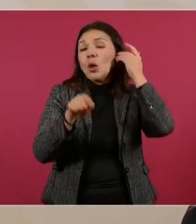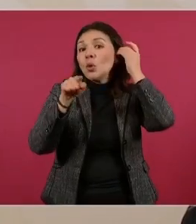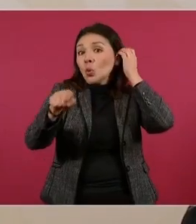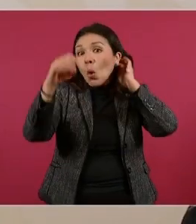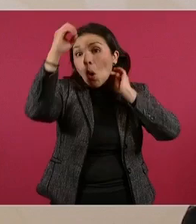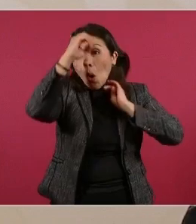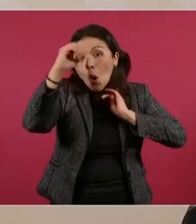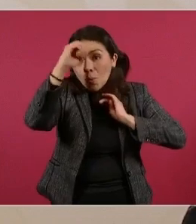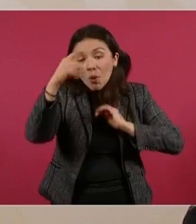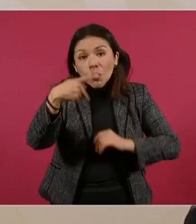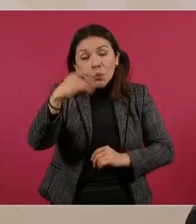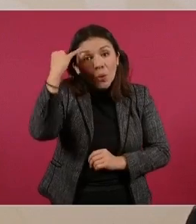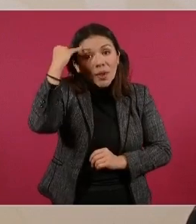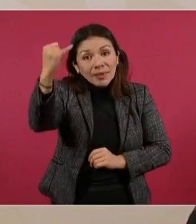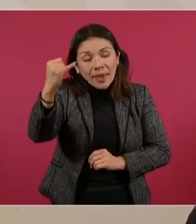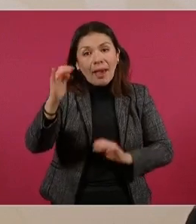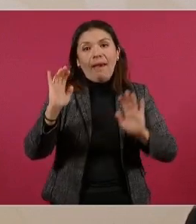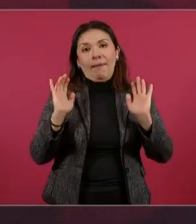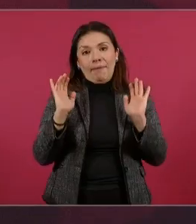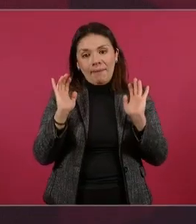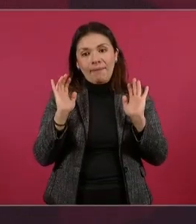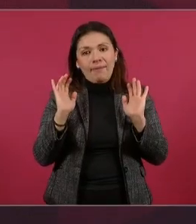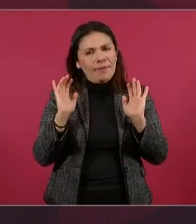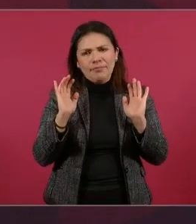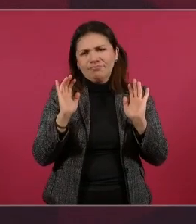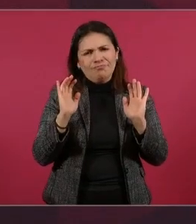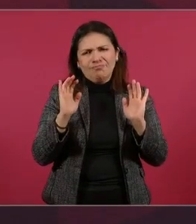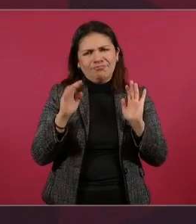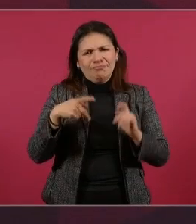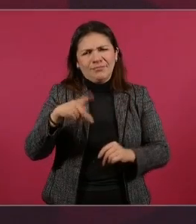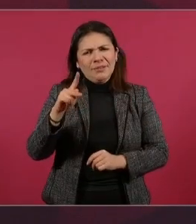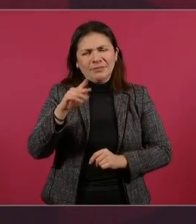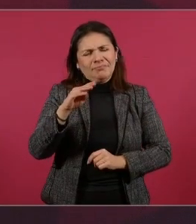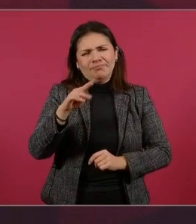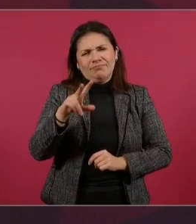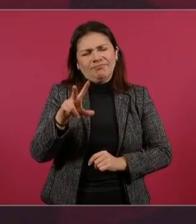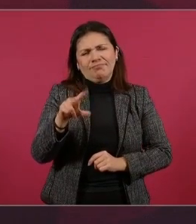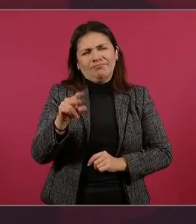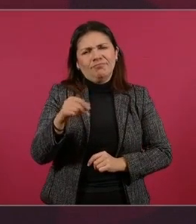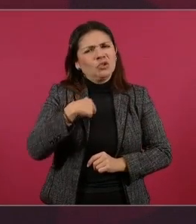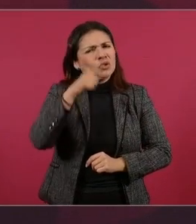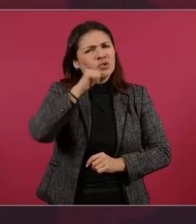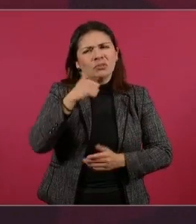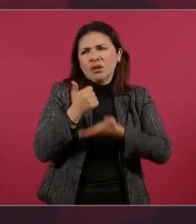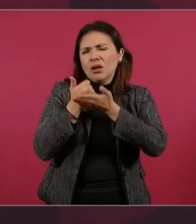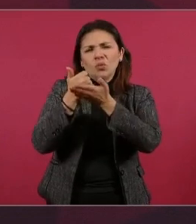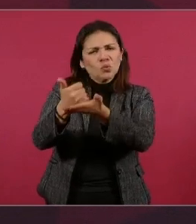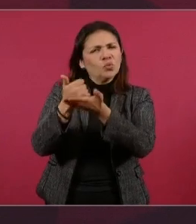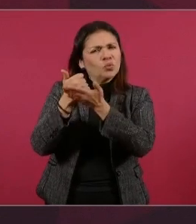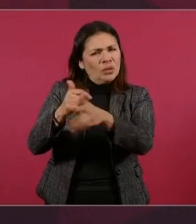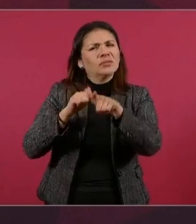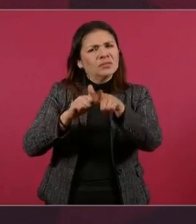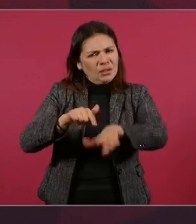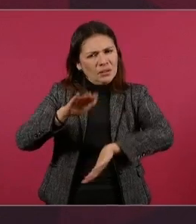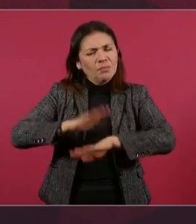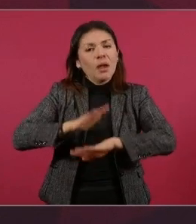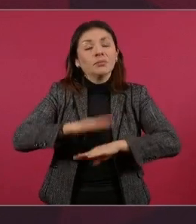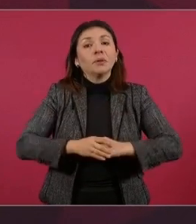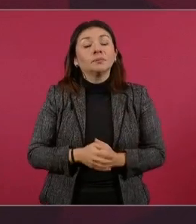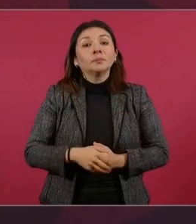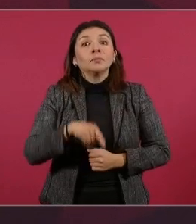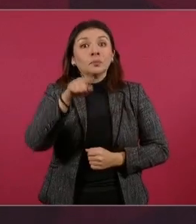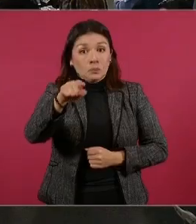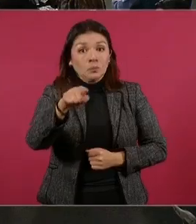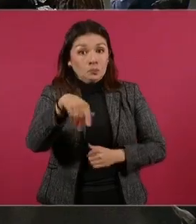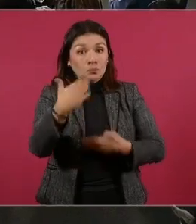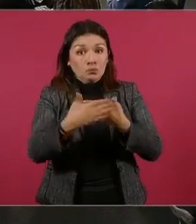opinas tú este no no no no no nosotros los hemos ayudado mucho los vamos a seguir ayudando entonces van a